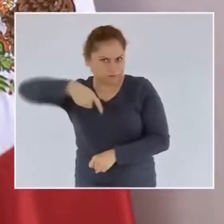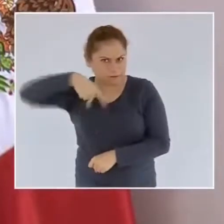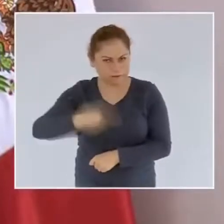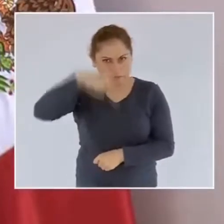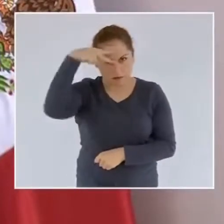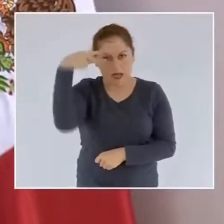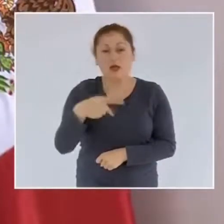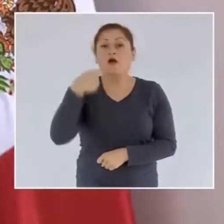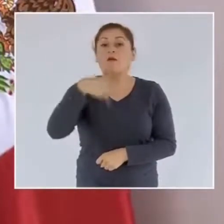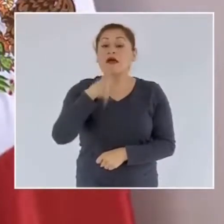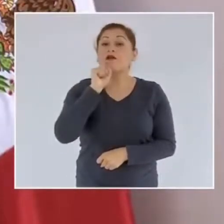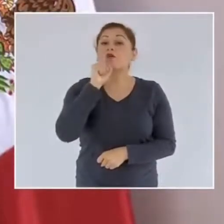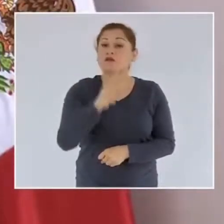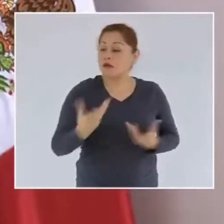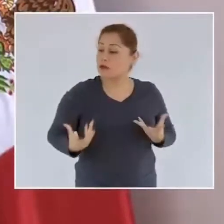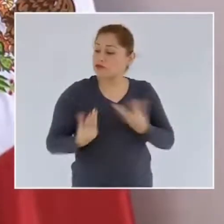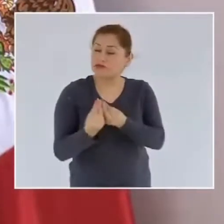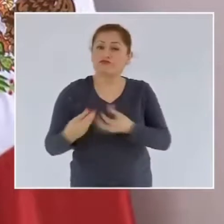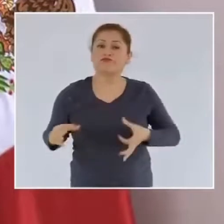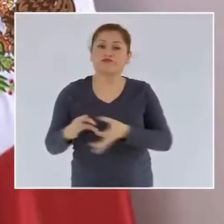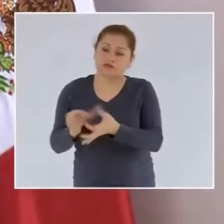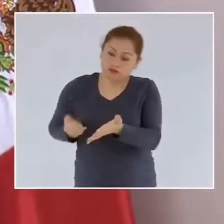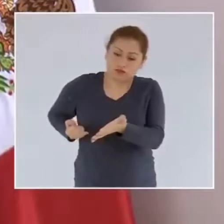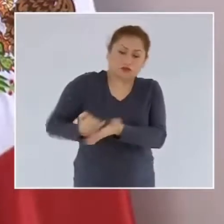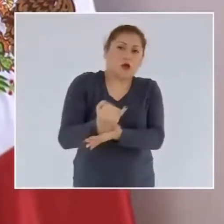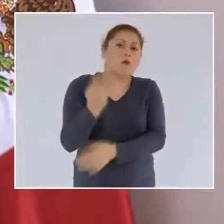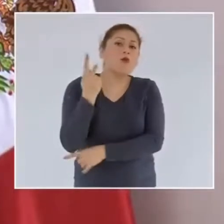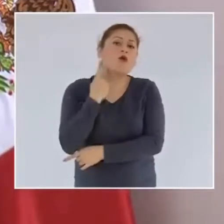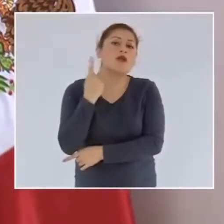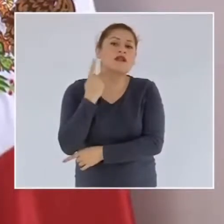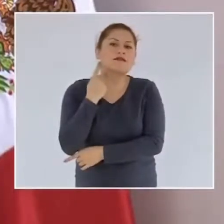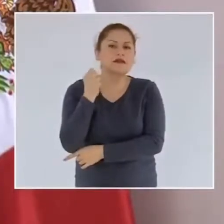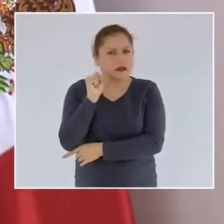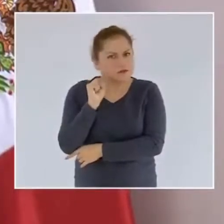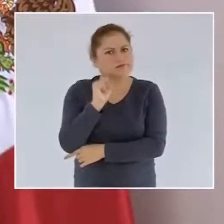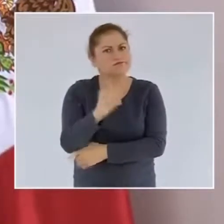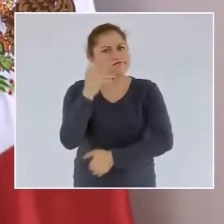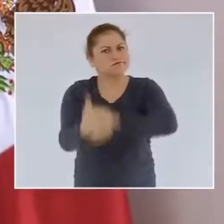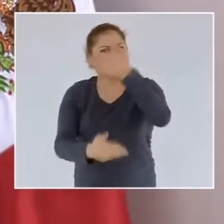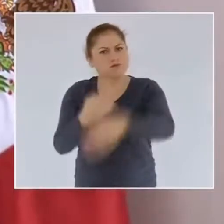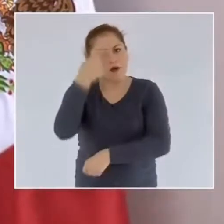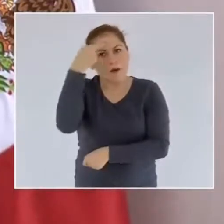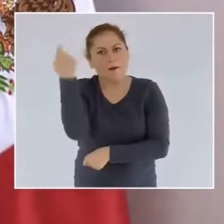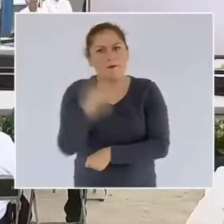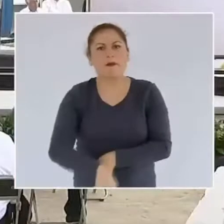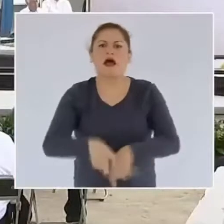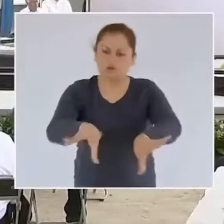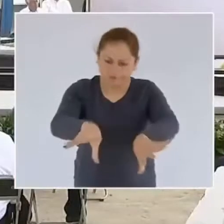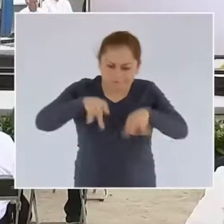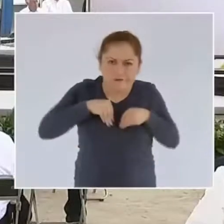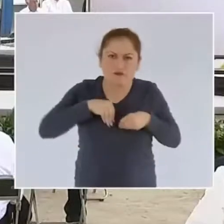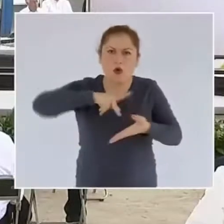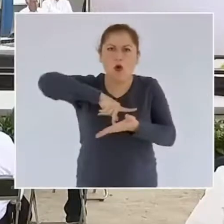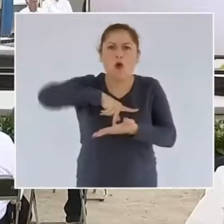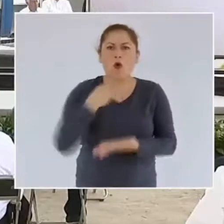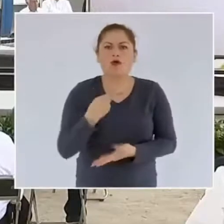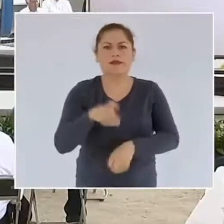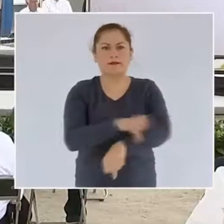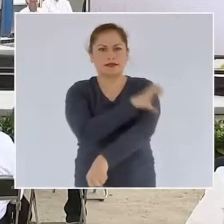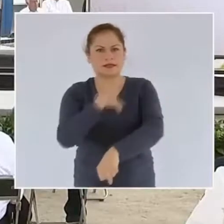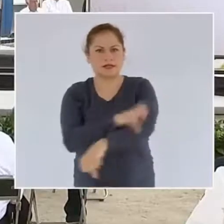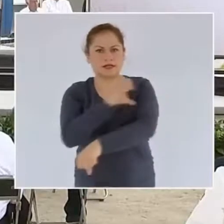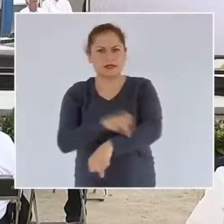decisión de proseguir una política firme y decidida para recuperar la soberanía energética, no permitir